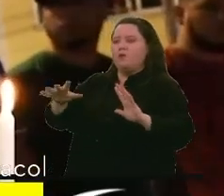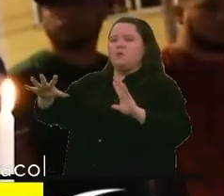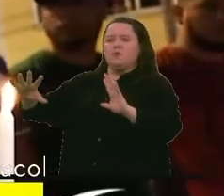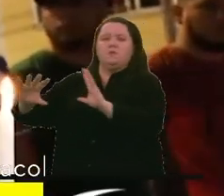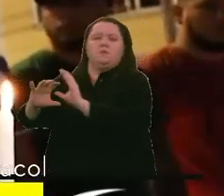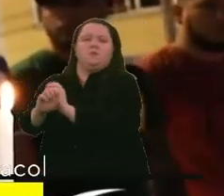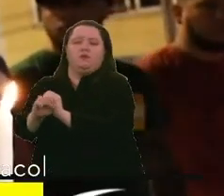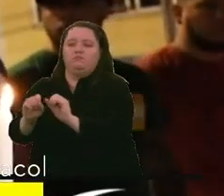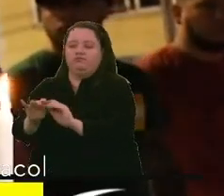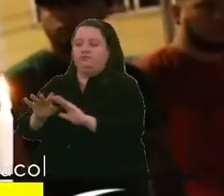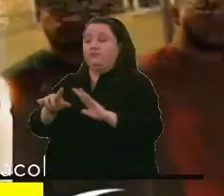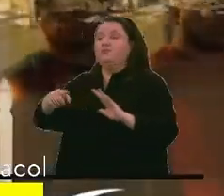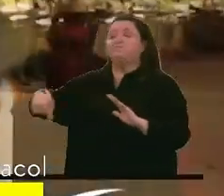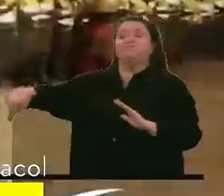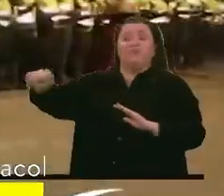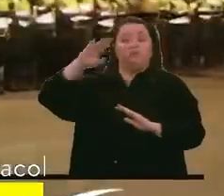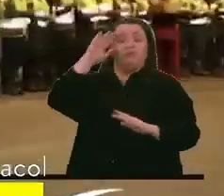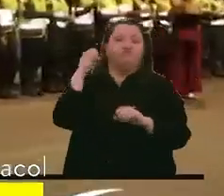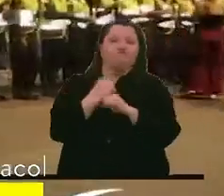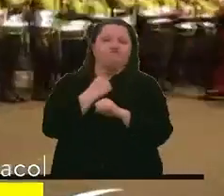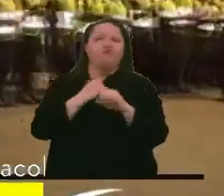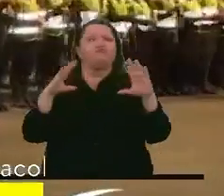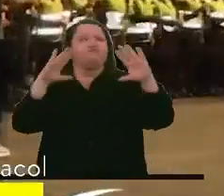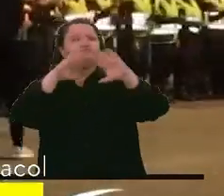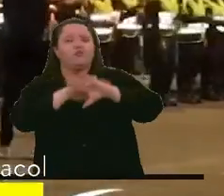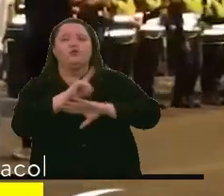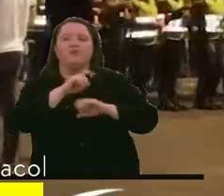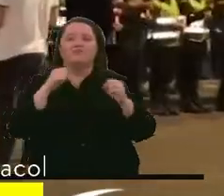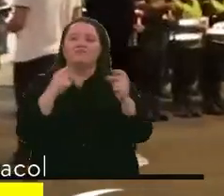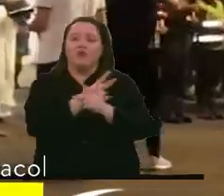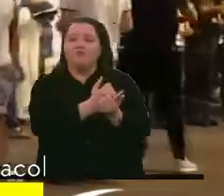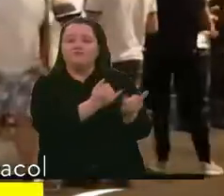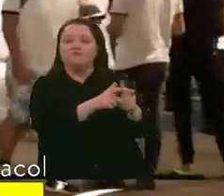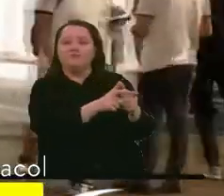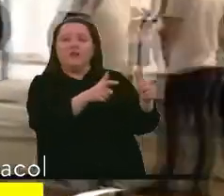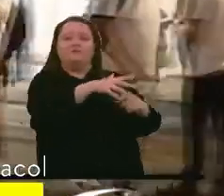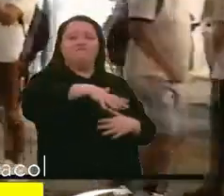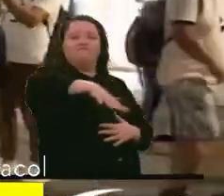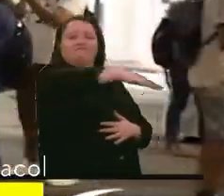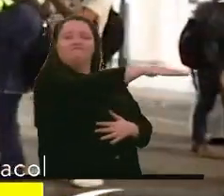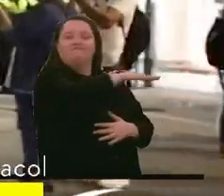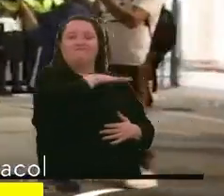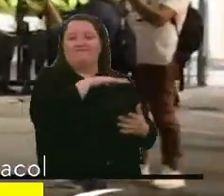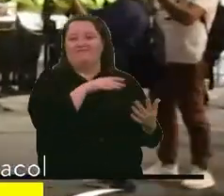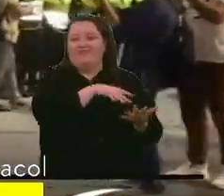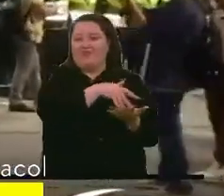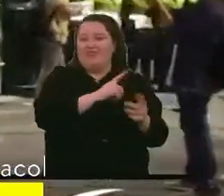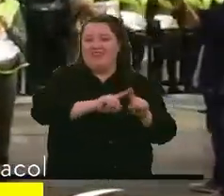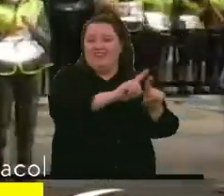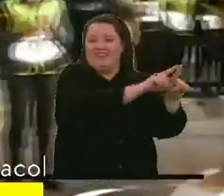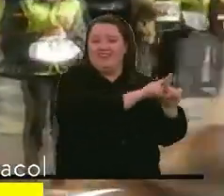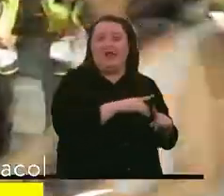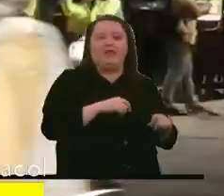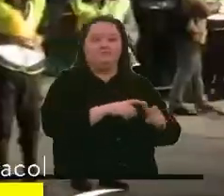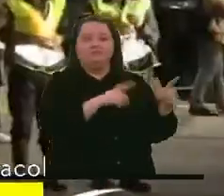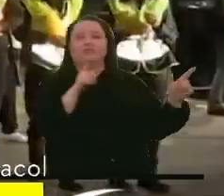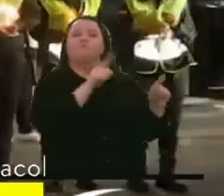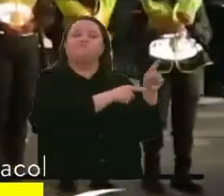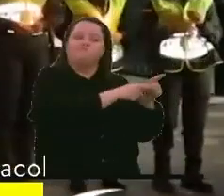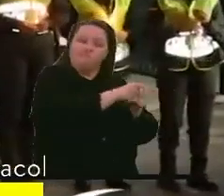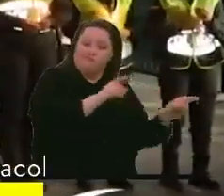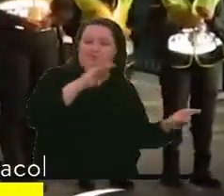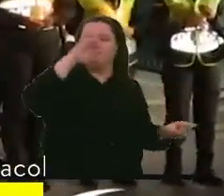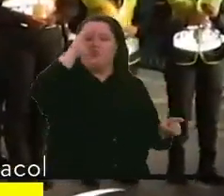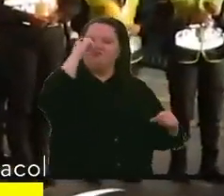la que muchos policías tienen que trabajar en medio de una violencia acrecentada en las zonas rurales más vulnerables del país.